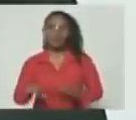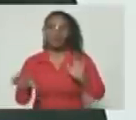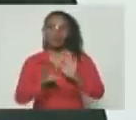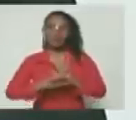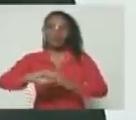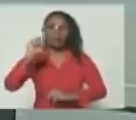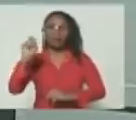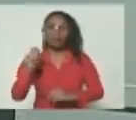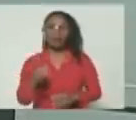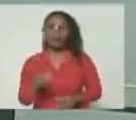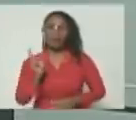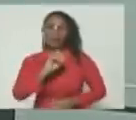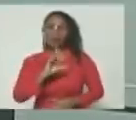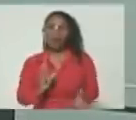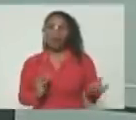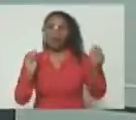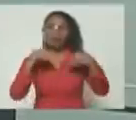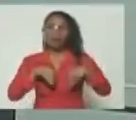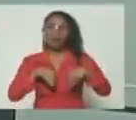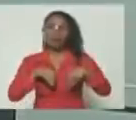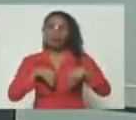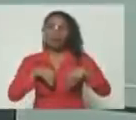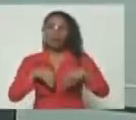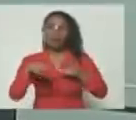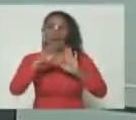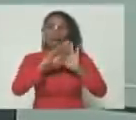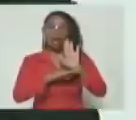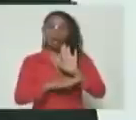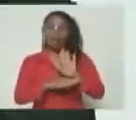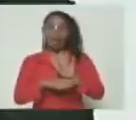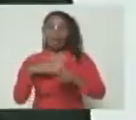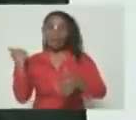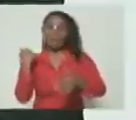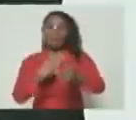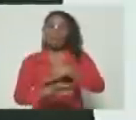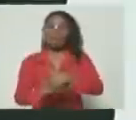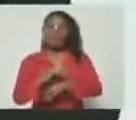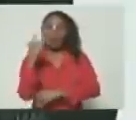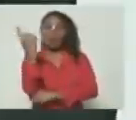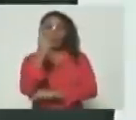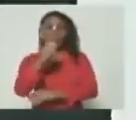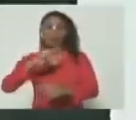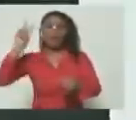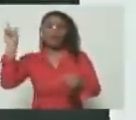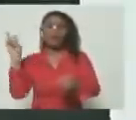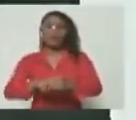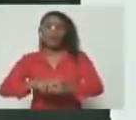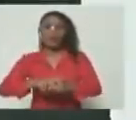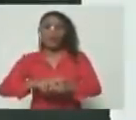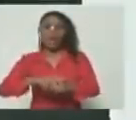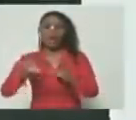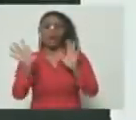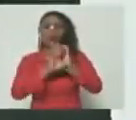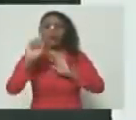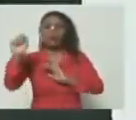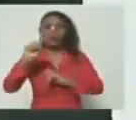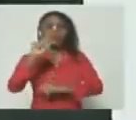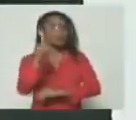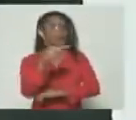no de acuerdo a algunas agendas que pasan no solamente por la violación de la Constitución, sino por